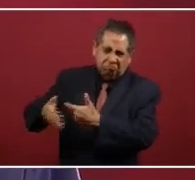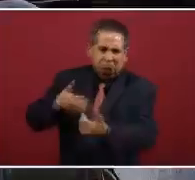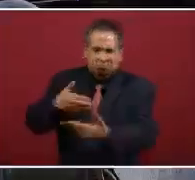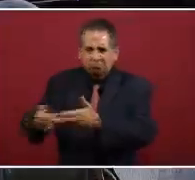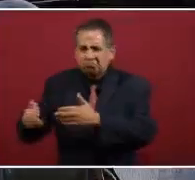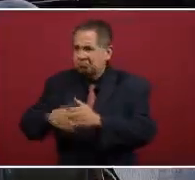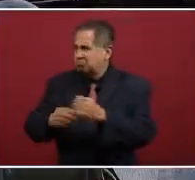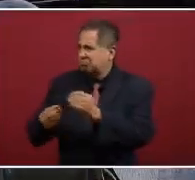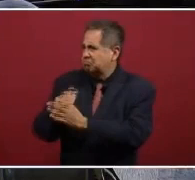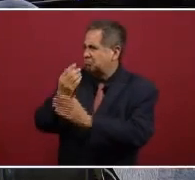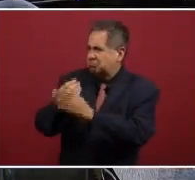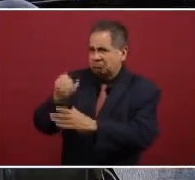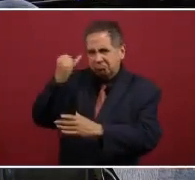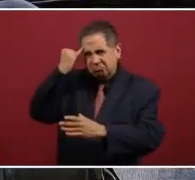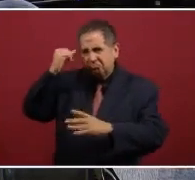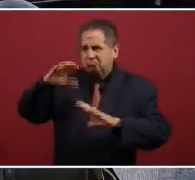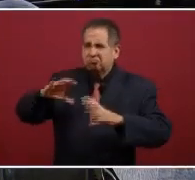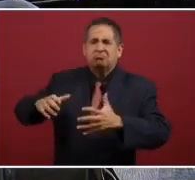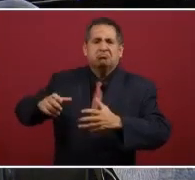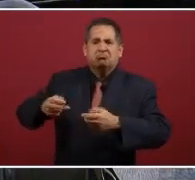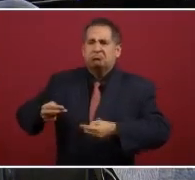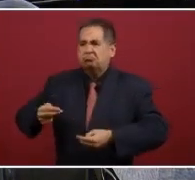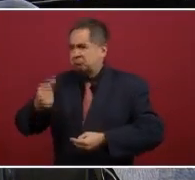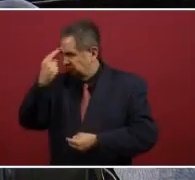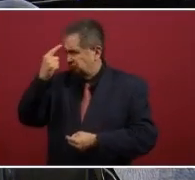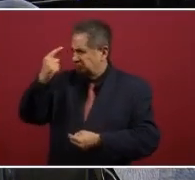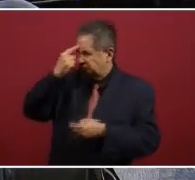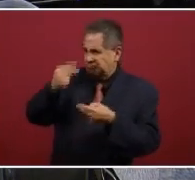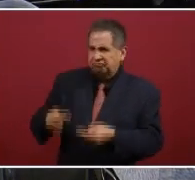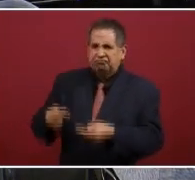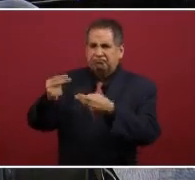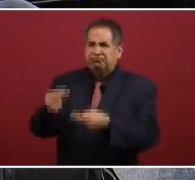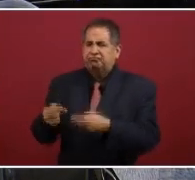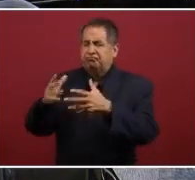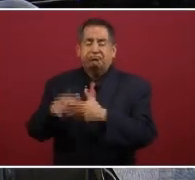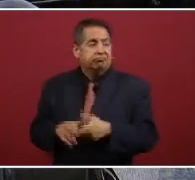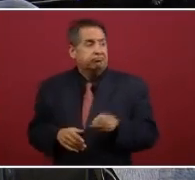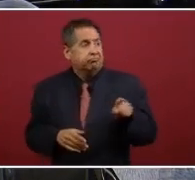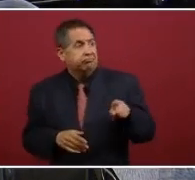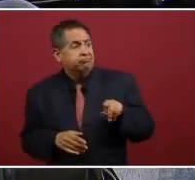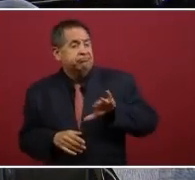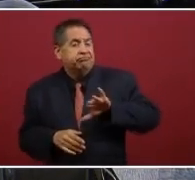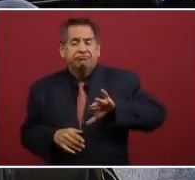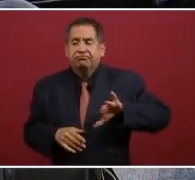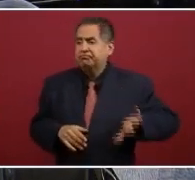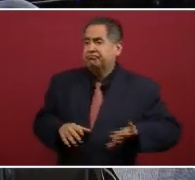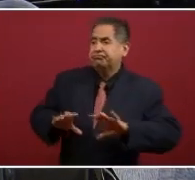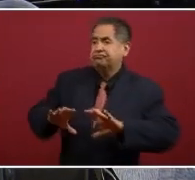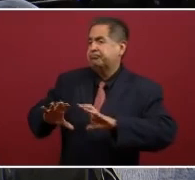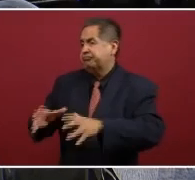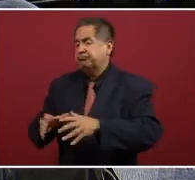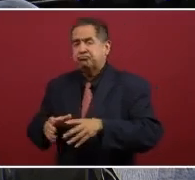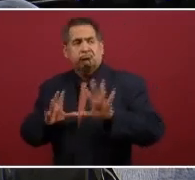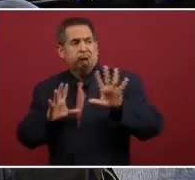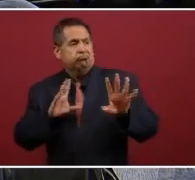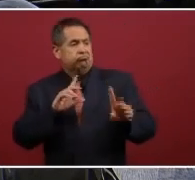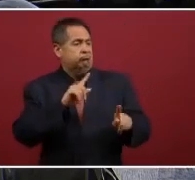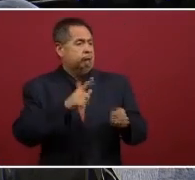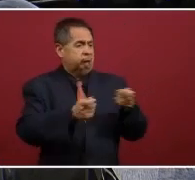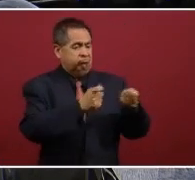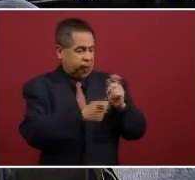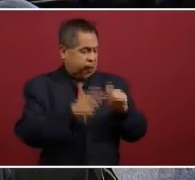tecnocrática, patriarcal y mercantil que la naturaleza se convirtió en un ente a ser dominado y